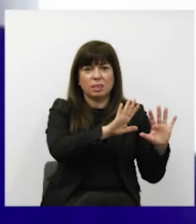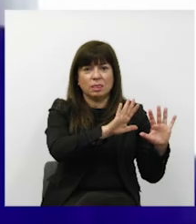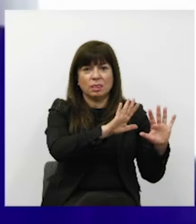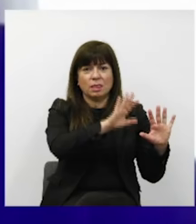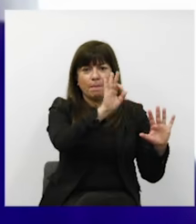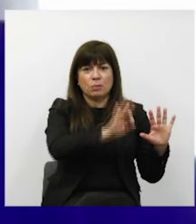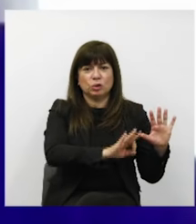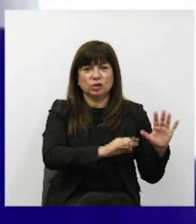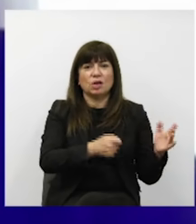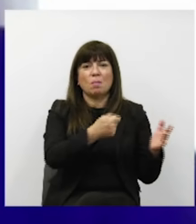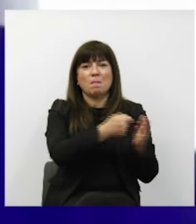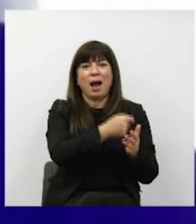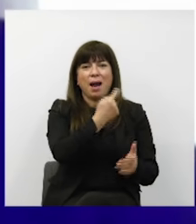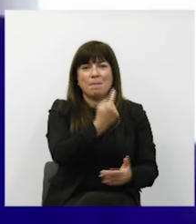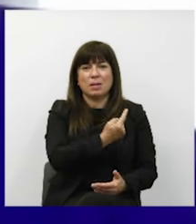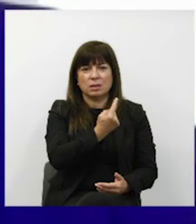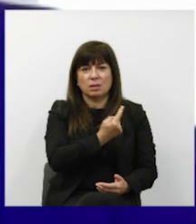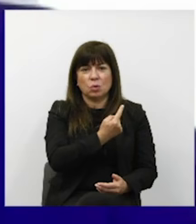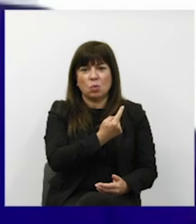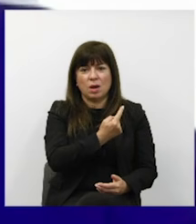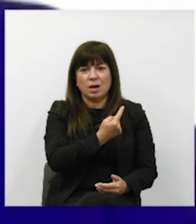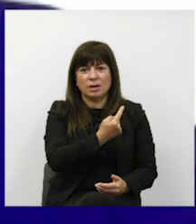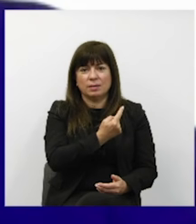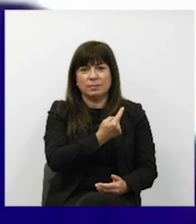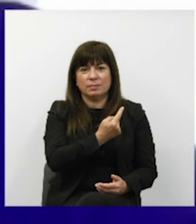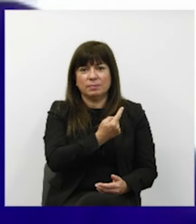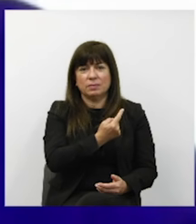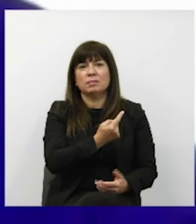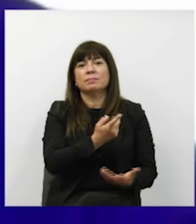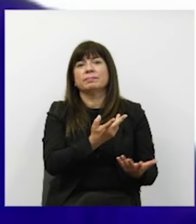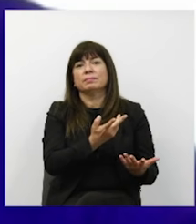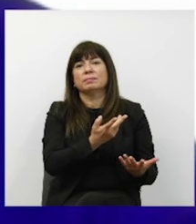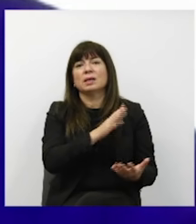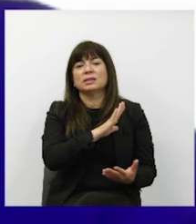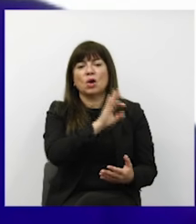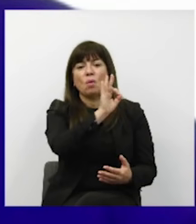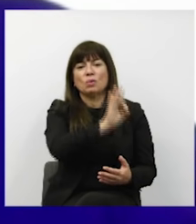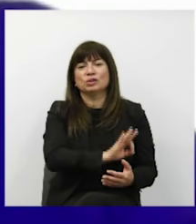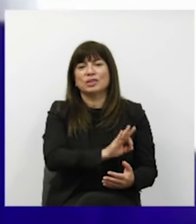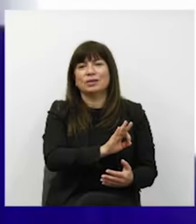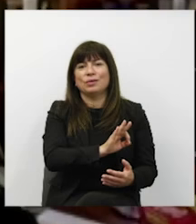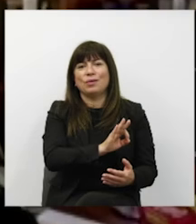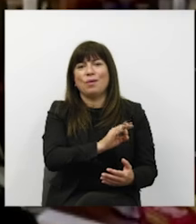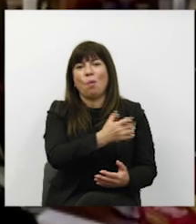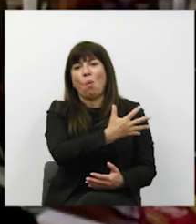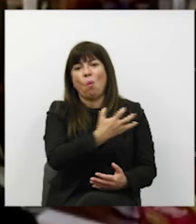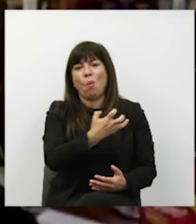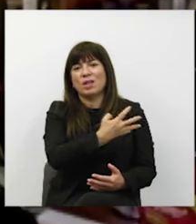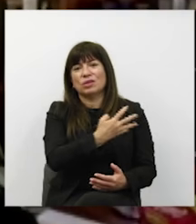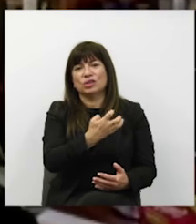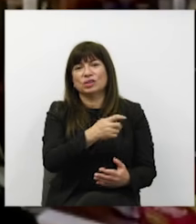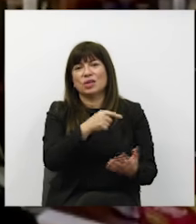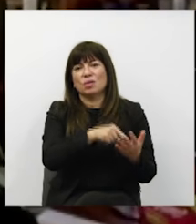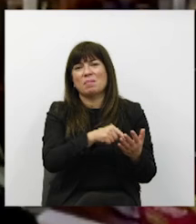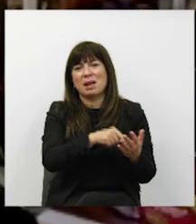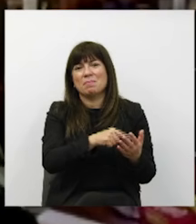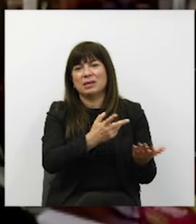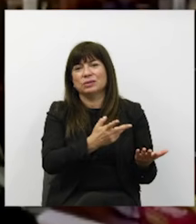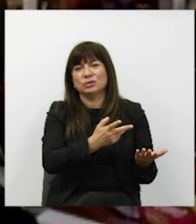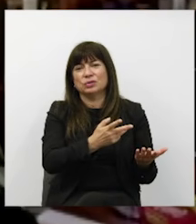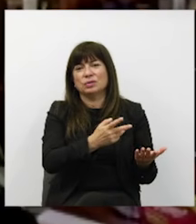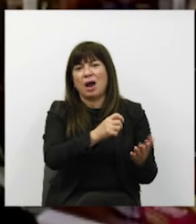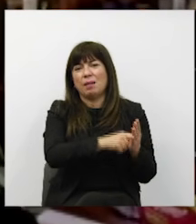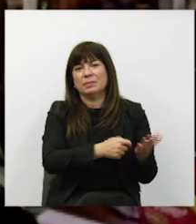particulares pagados, un 8% que cuenta con una colegiatura de 400 mil pesos al mes, tú tienes un problema muy grave de igualdad